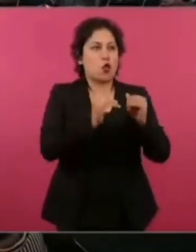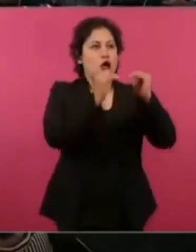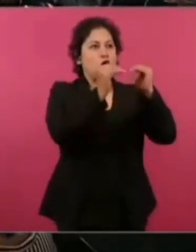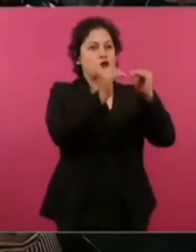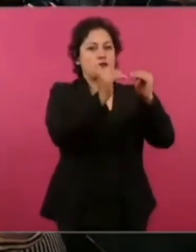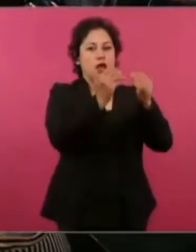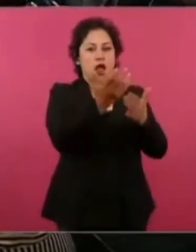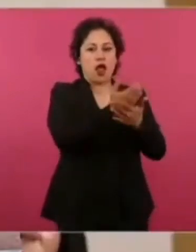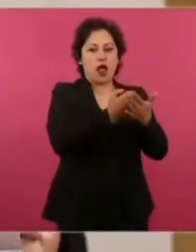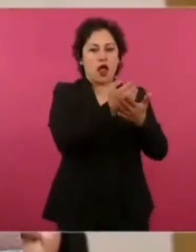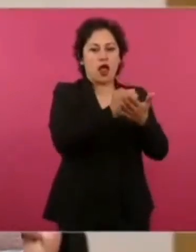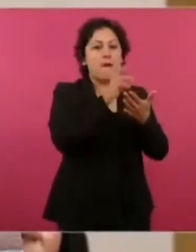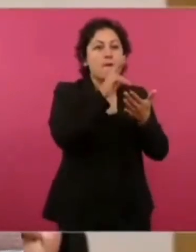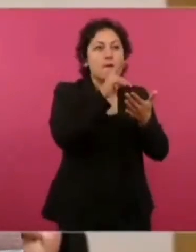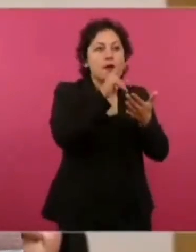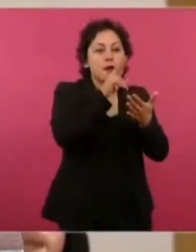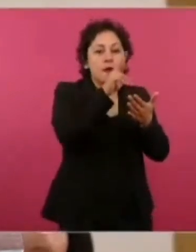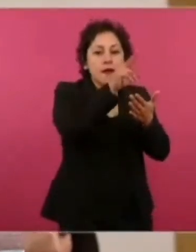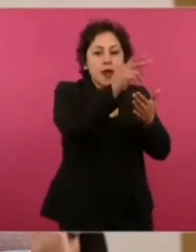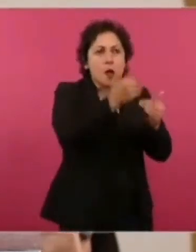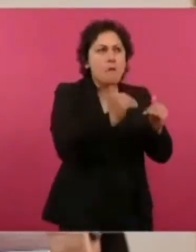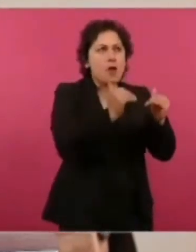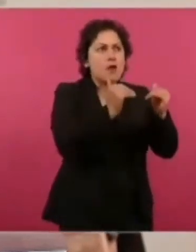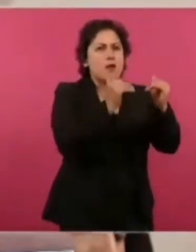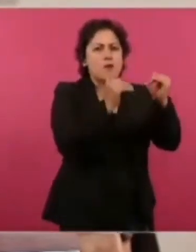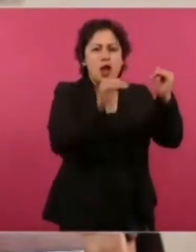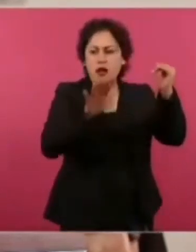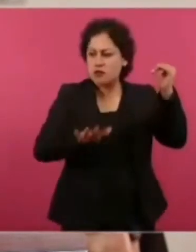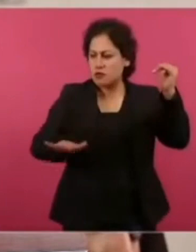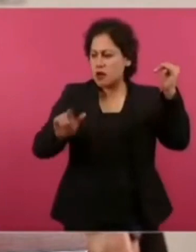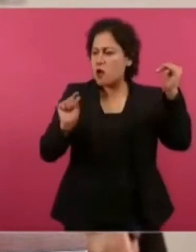abajo. Si le daban a los de arriba,